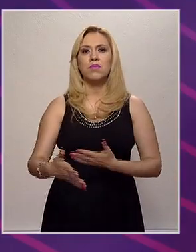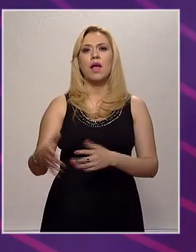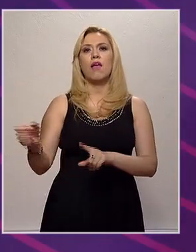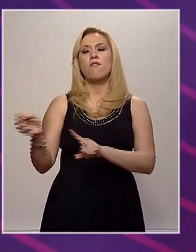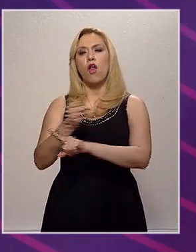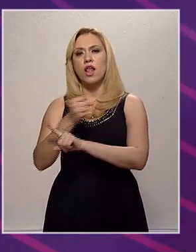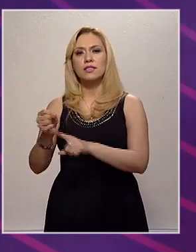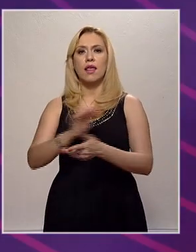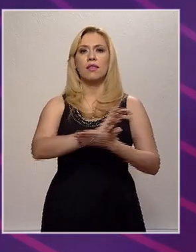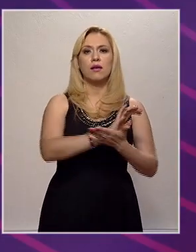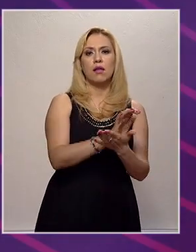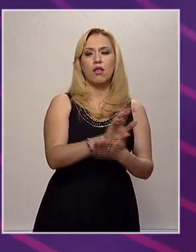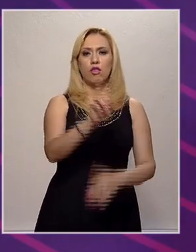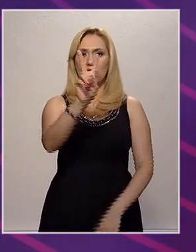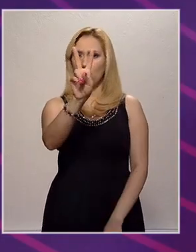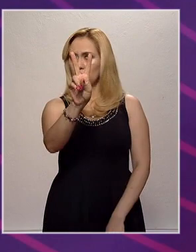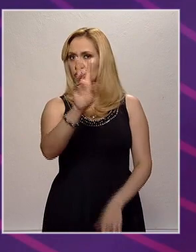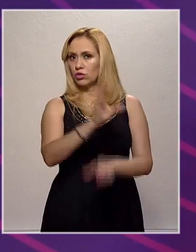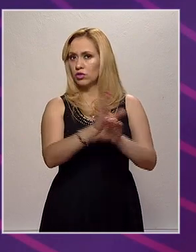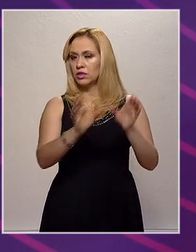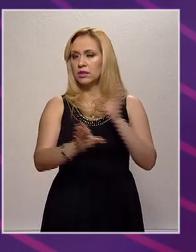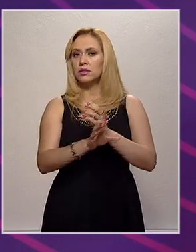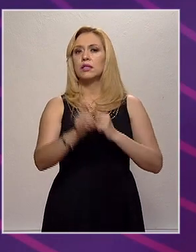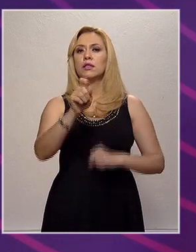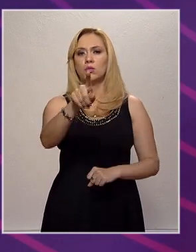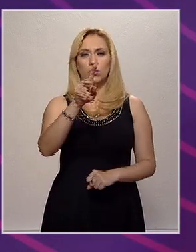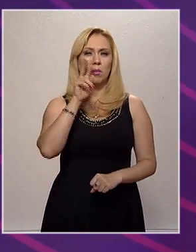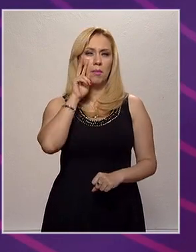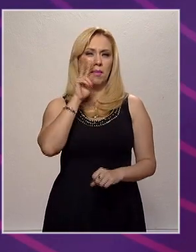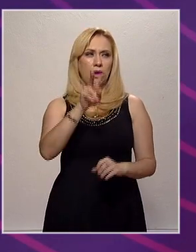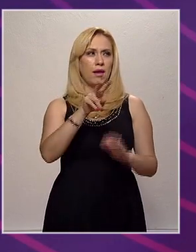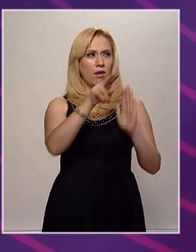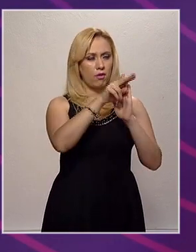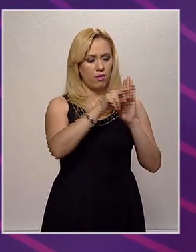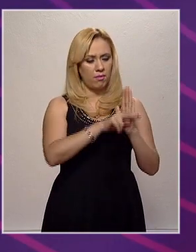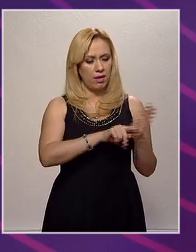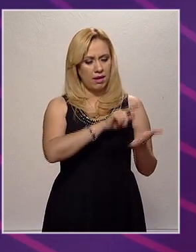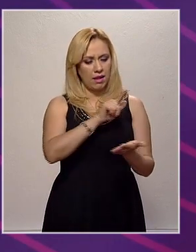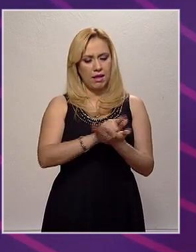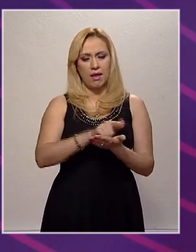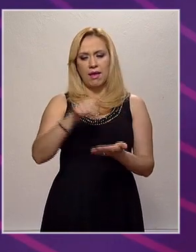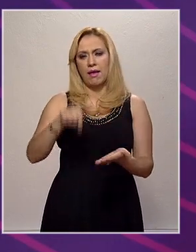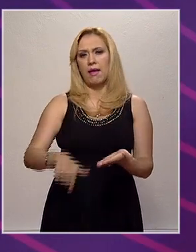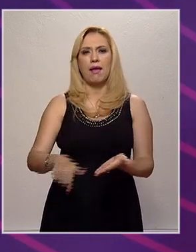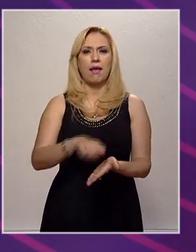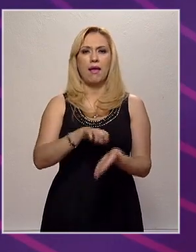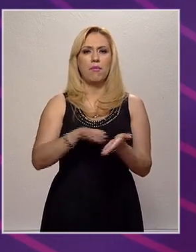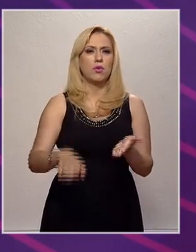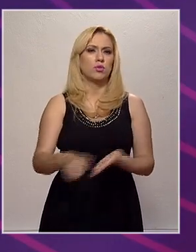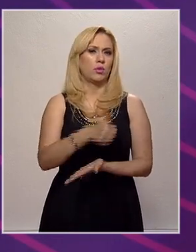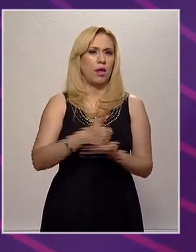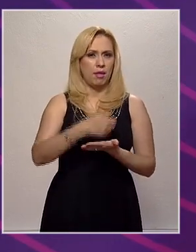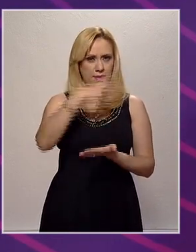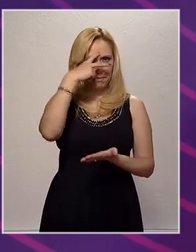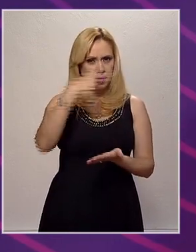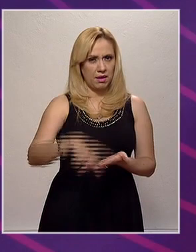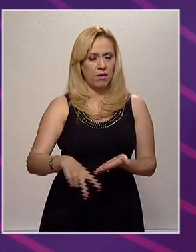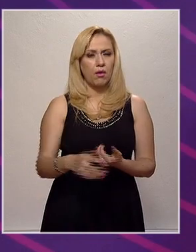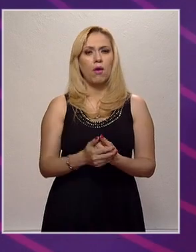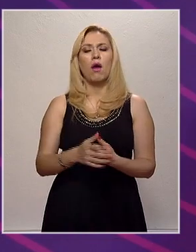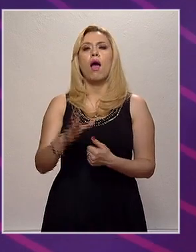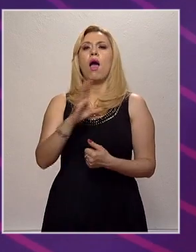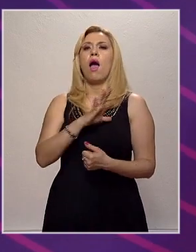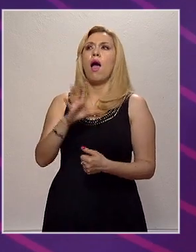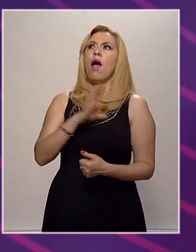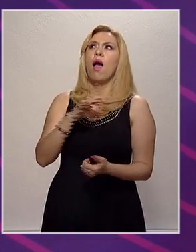son dos derechos. Si uno ve normatividad más en el plano local, como por ejemplo la Ciudad de México, encuentra